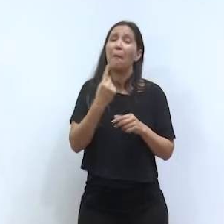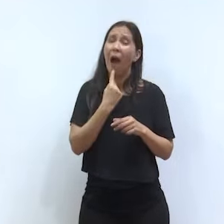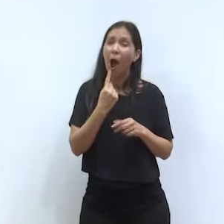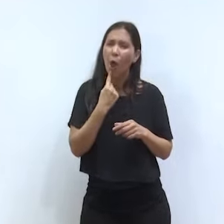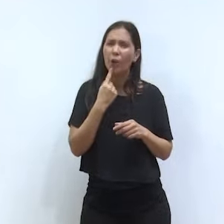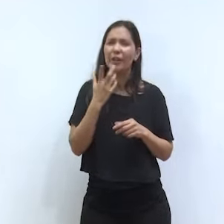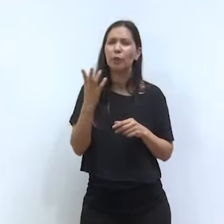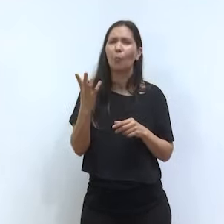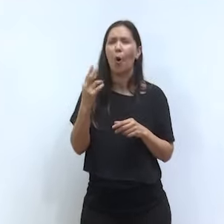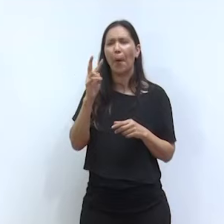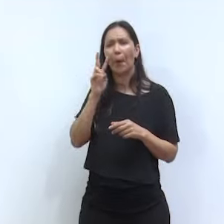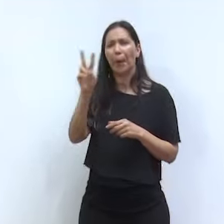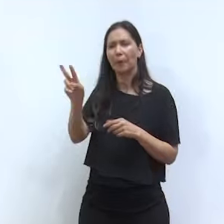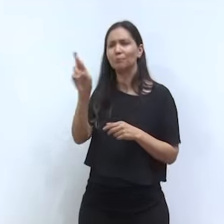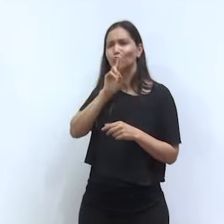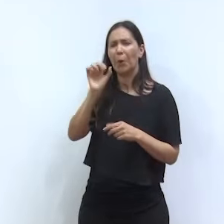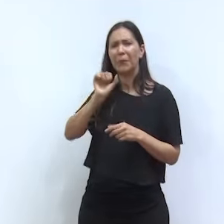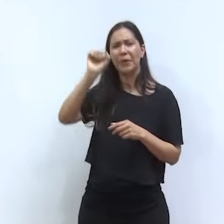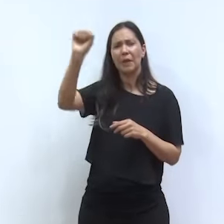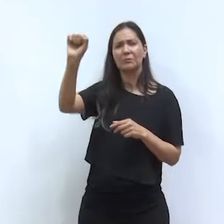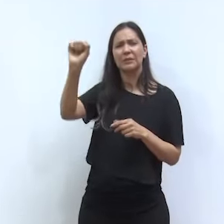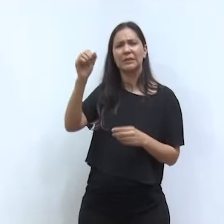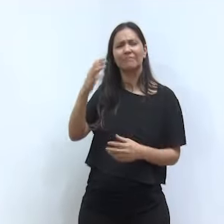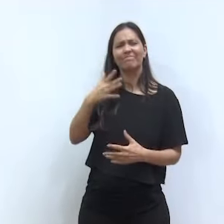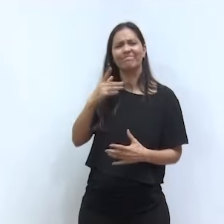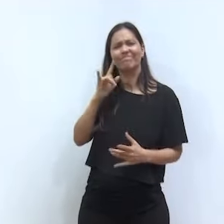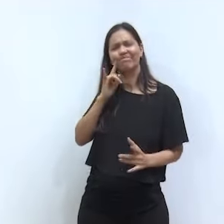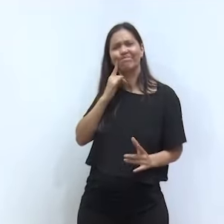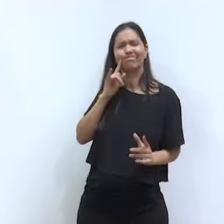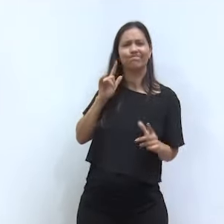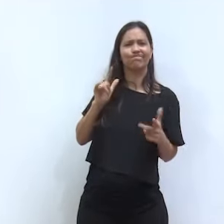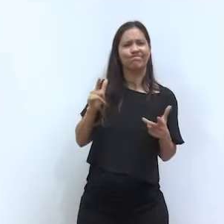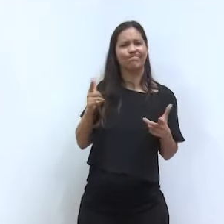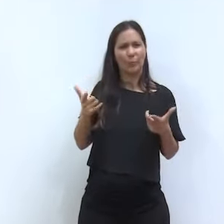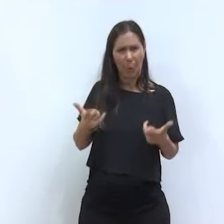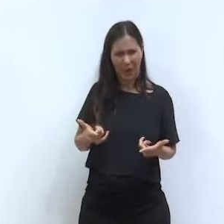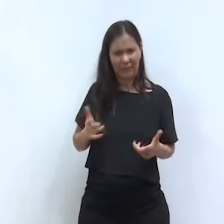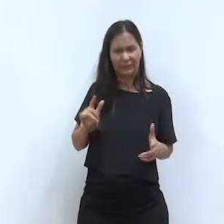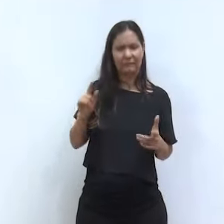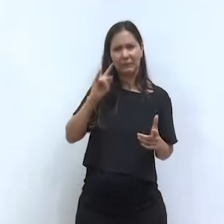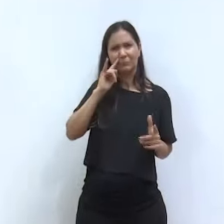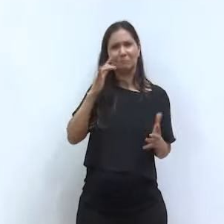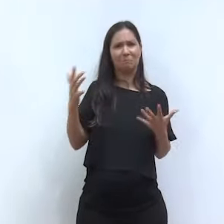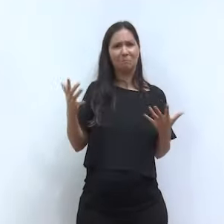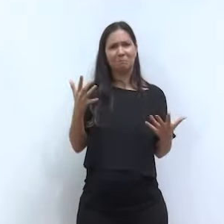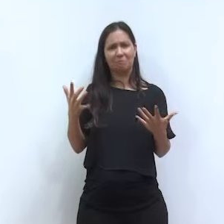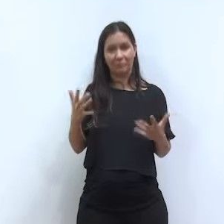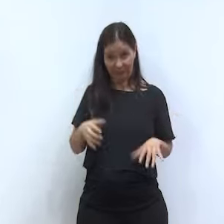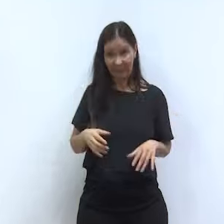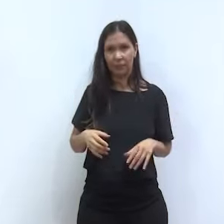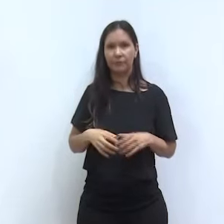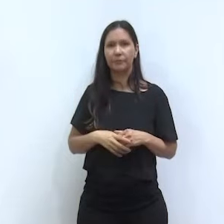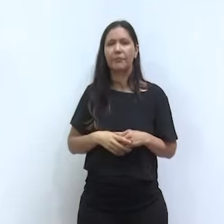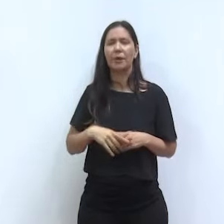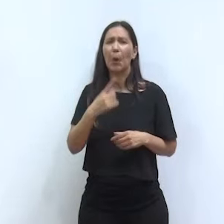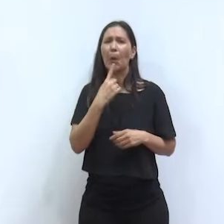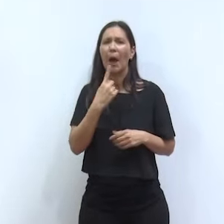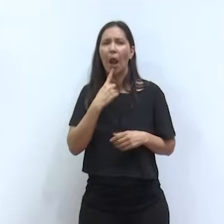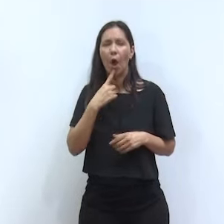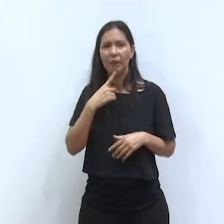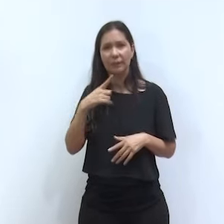feminismo no los varones jóvenes ha sido drástico ya en las paso el 70 por lo votaba